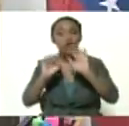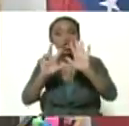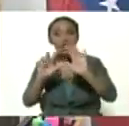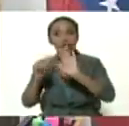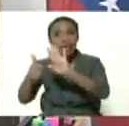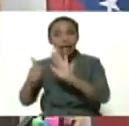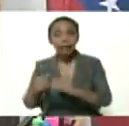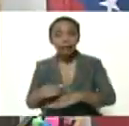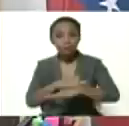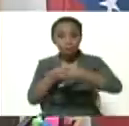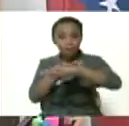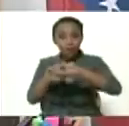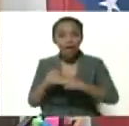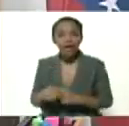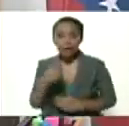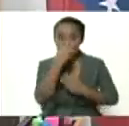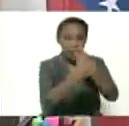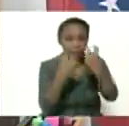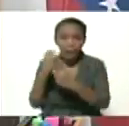Ya se han visitado